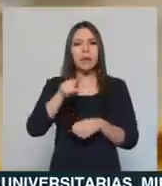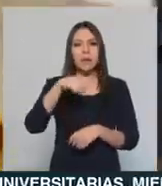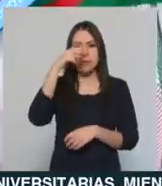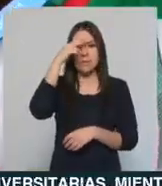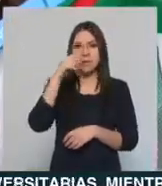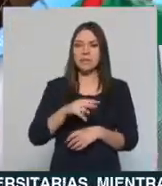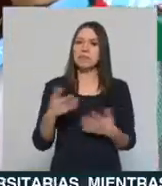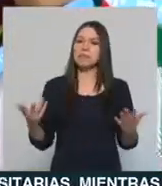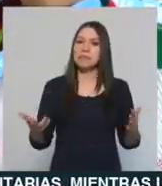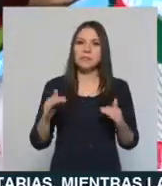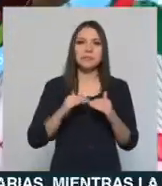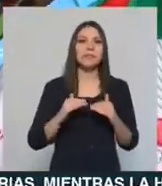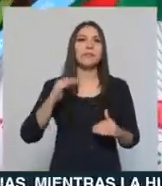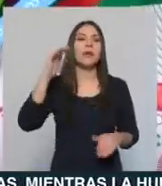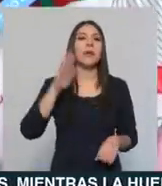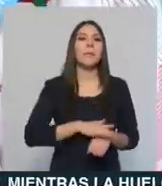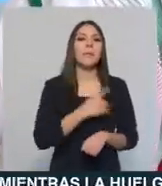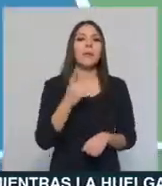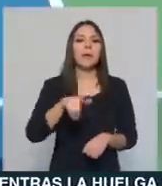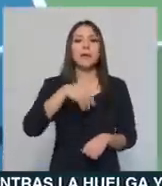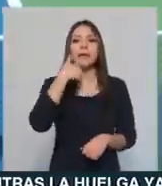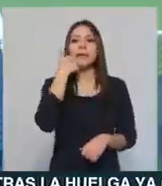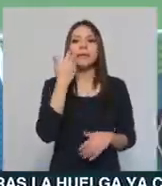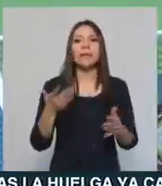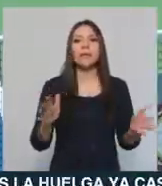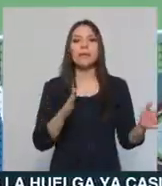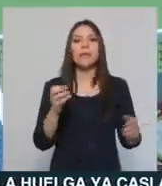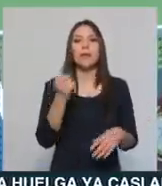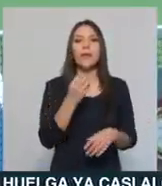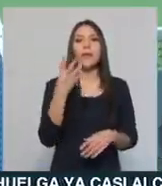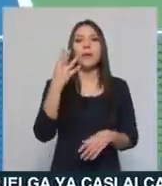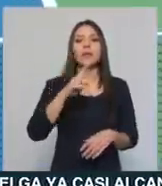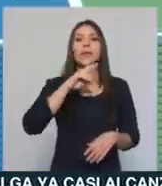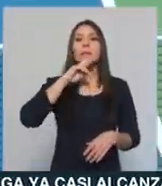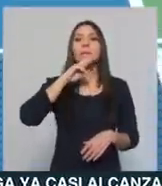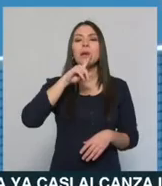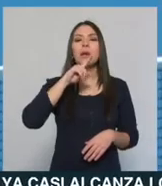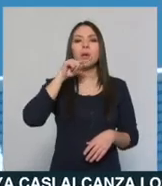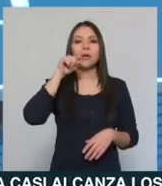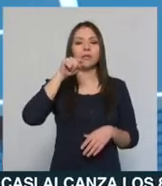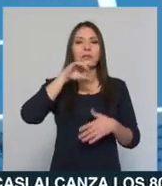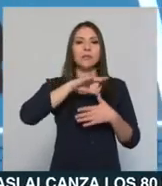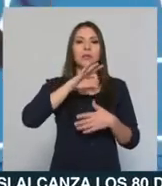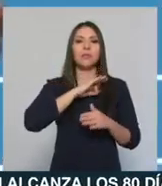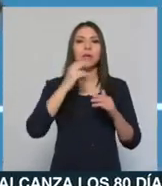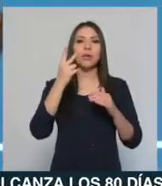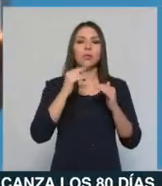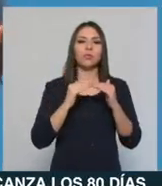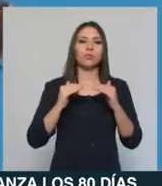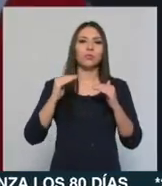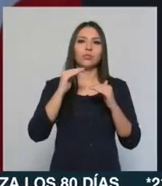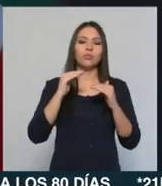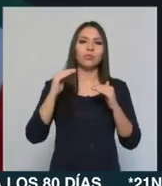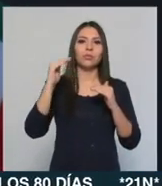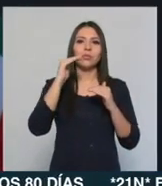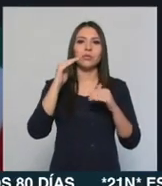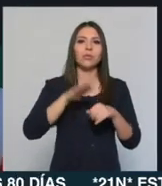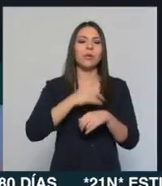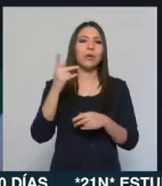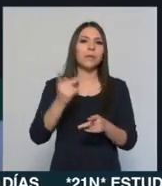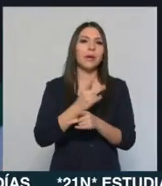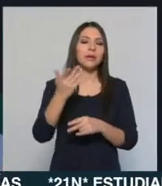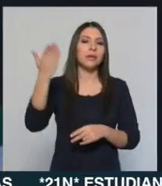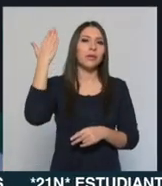son altos, ya que se espera se coloque entre los 4 mejores del continente, subiendo 2 peldaños después de que en los pasados